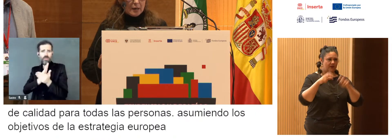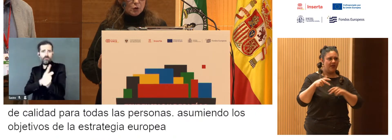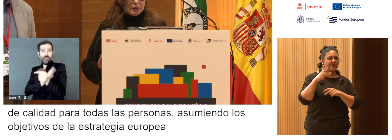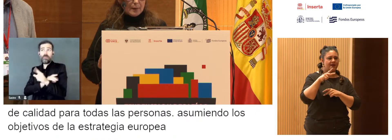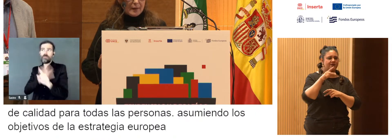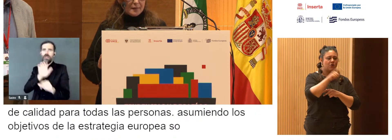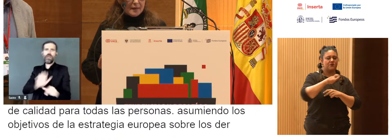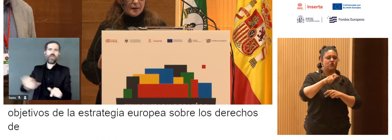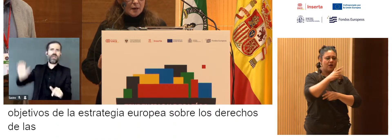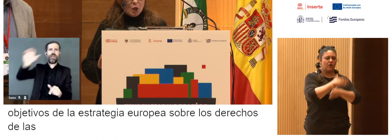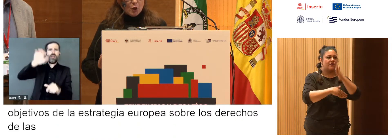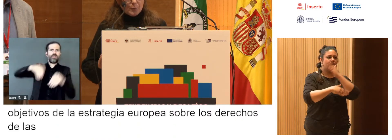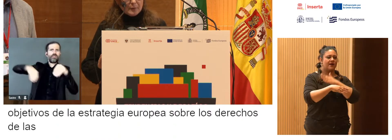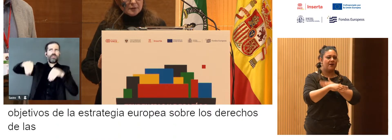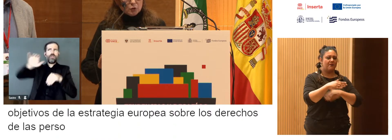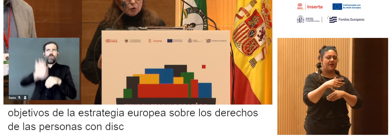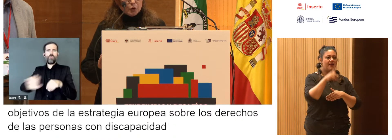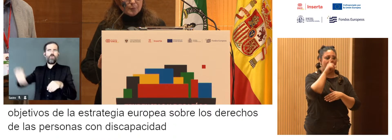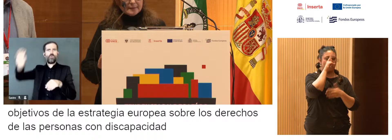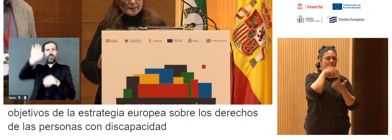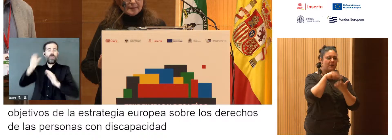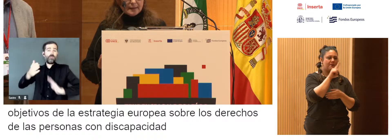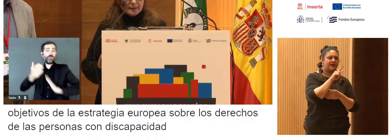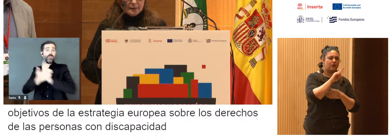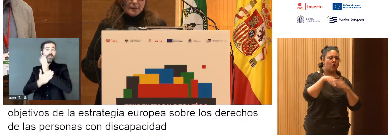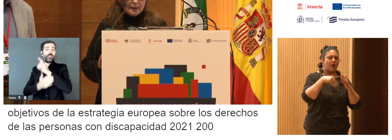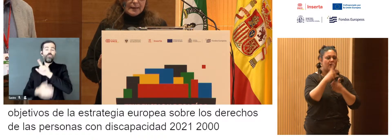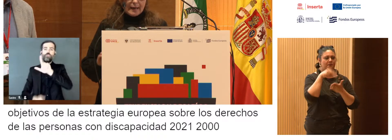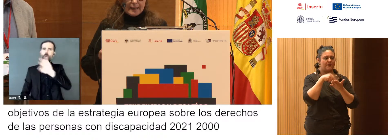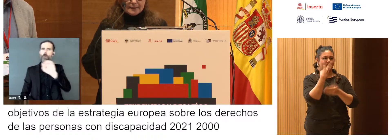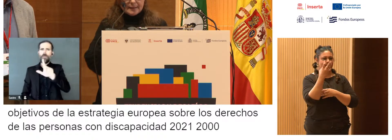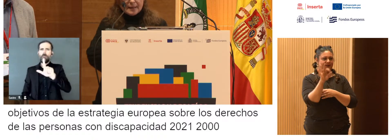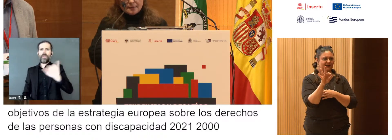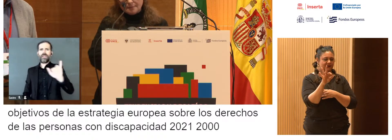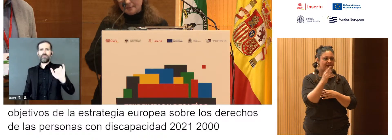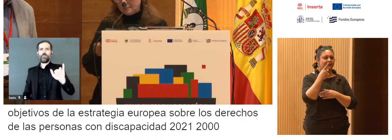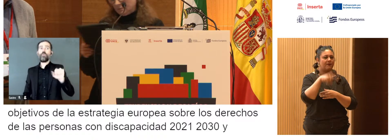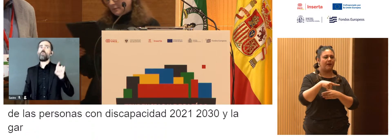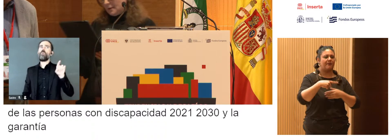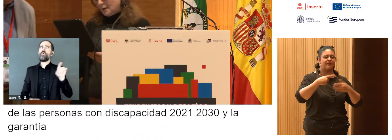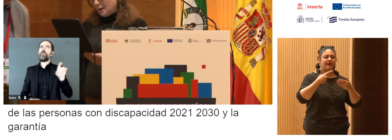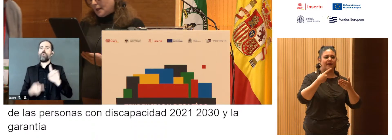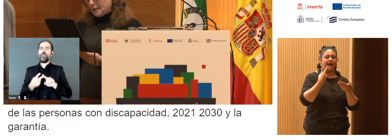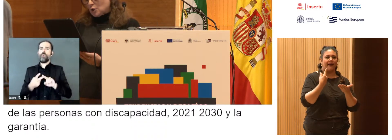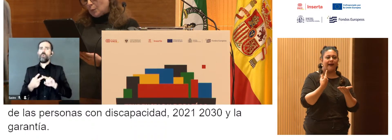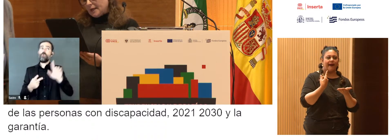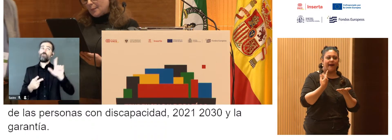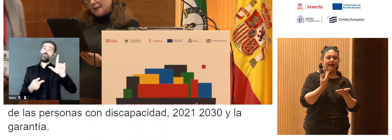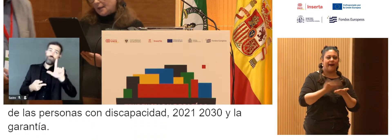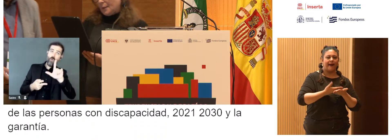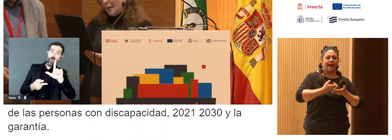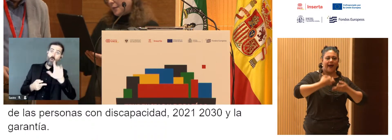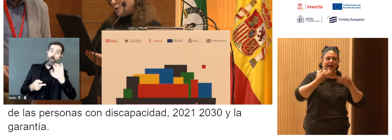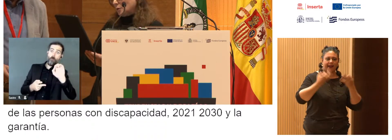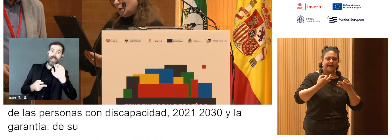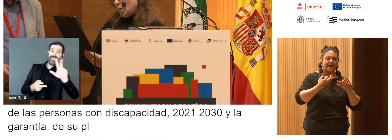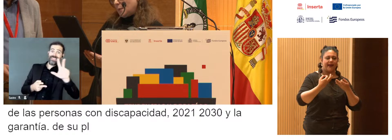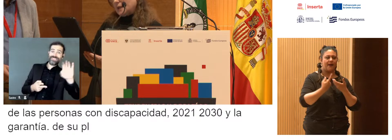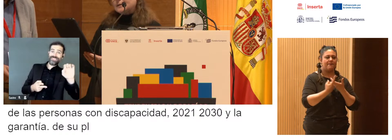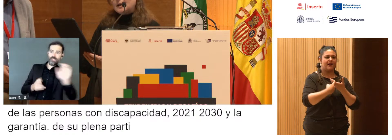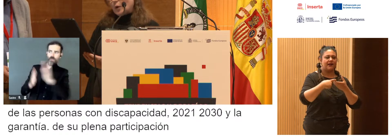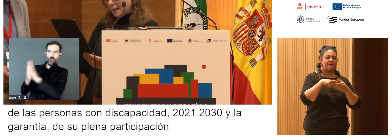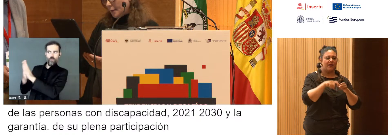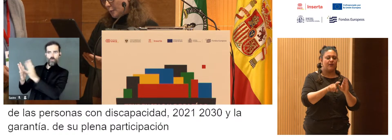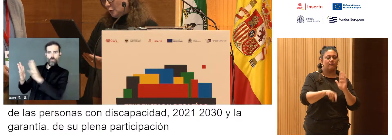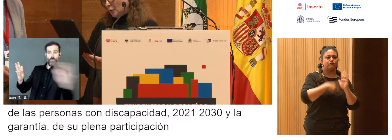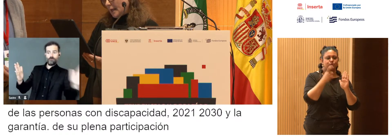las personas con discapacidad 2021-2030 y la garantía de su plena participación